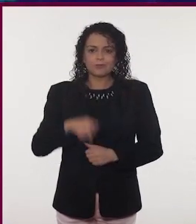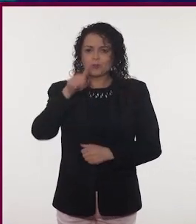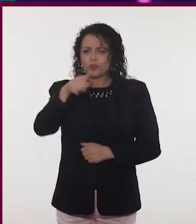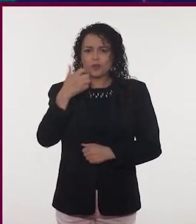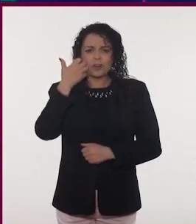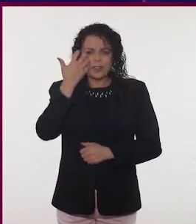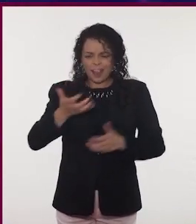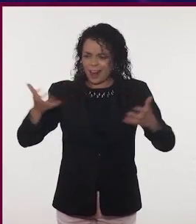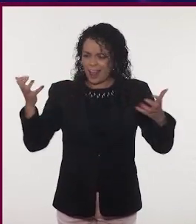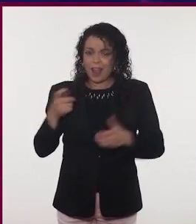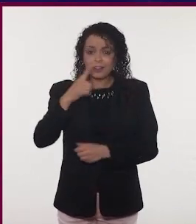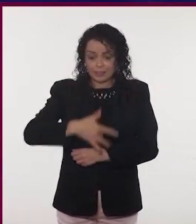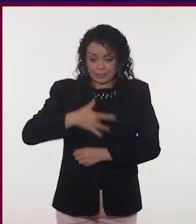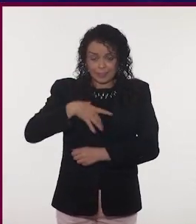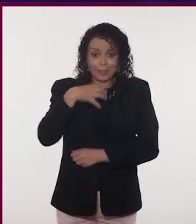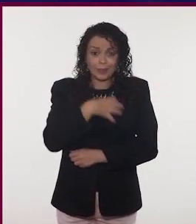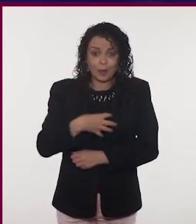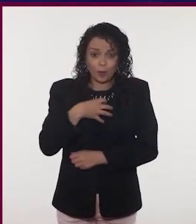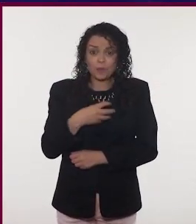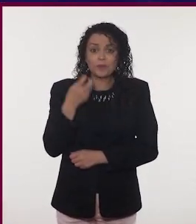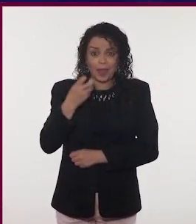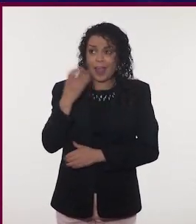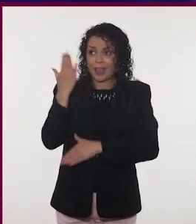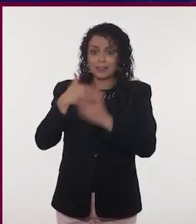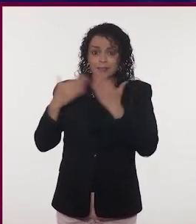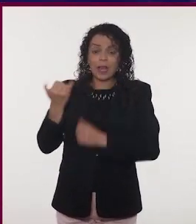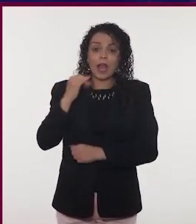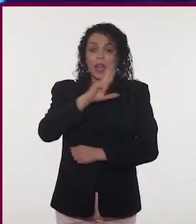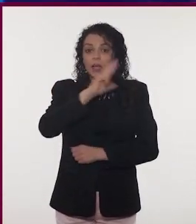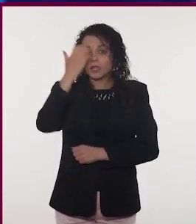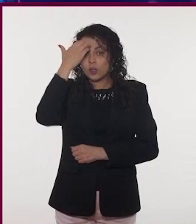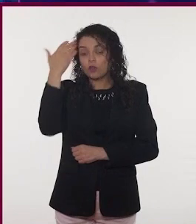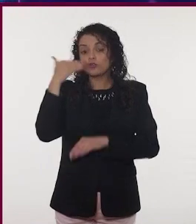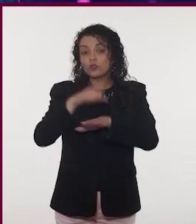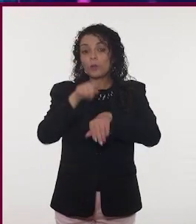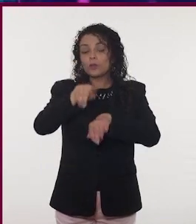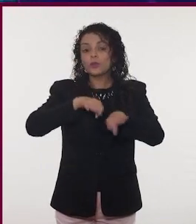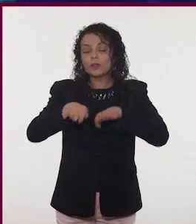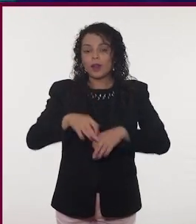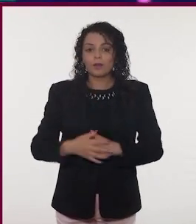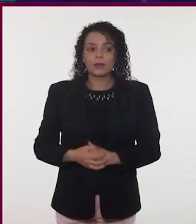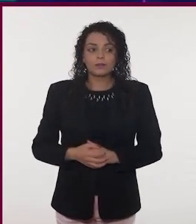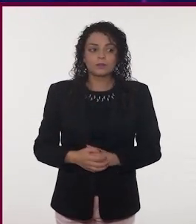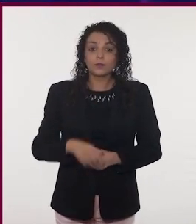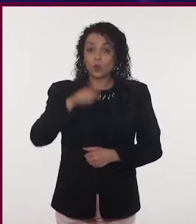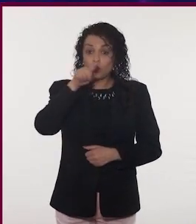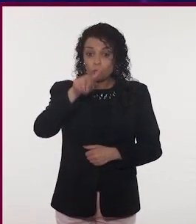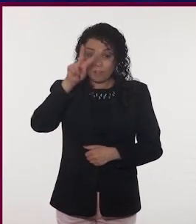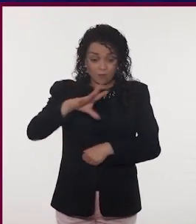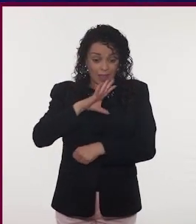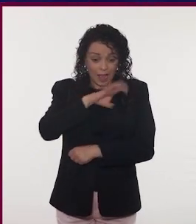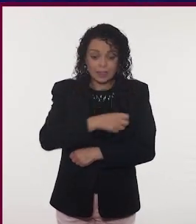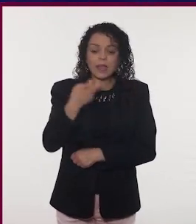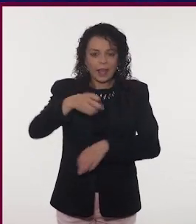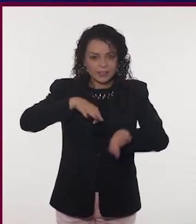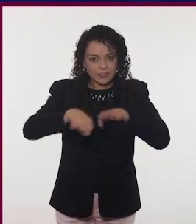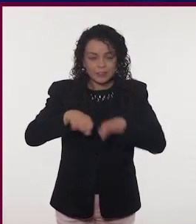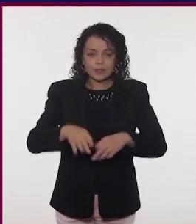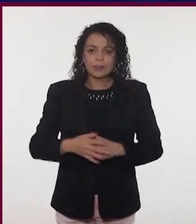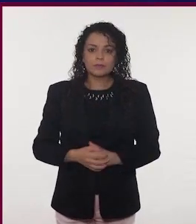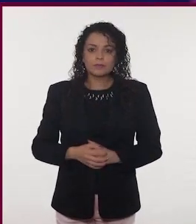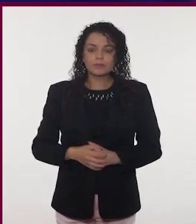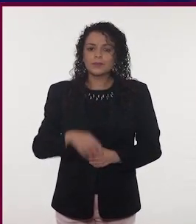y estar contento y pues tener un reconocimiento a lo que hagas, ¿no? Trabajen en lo que realmente les apasiona. Que